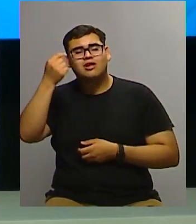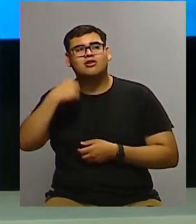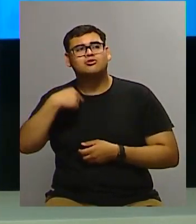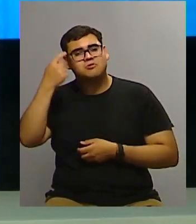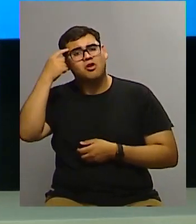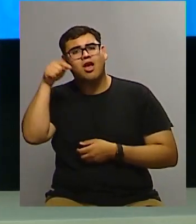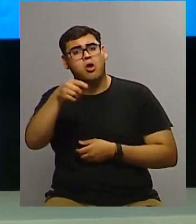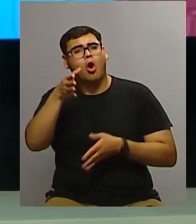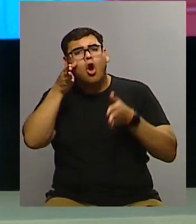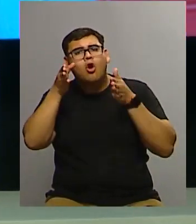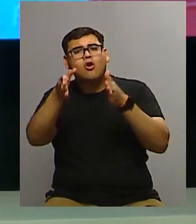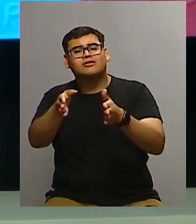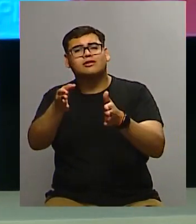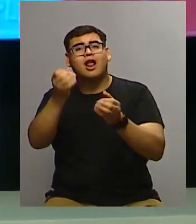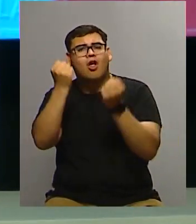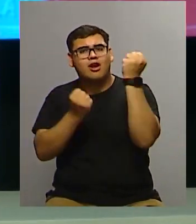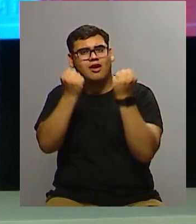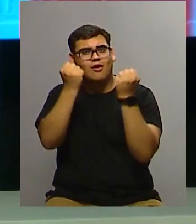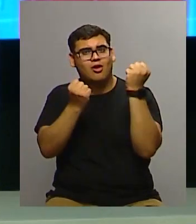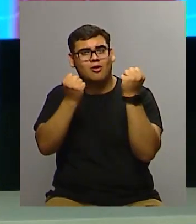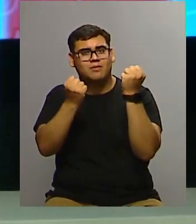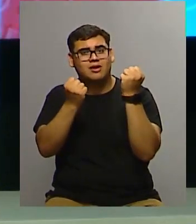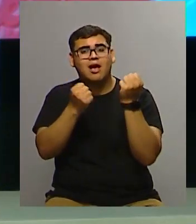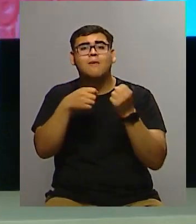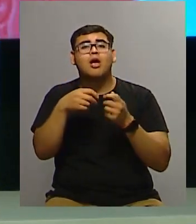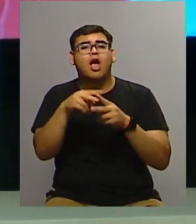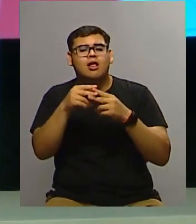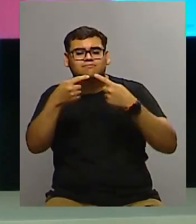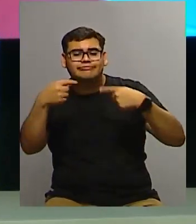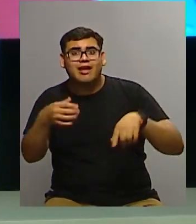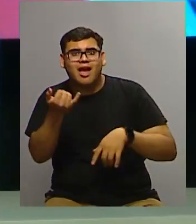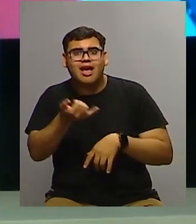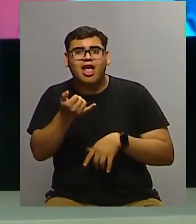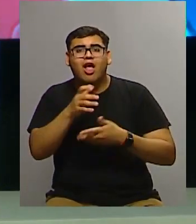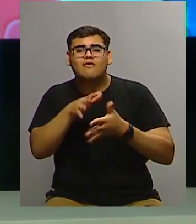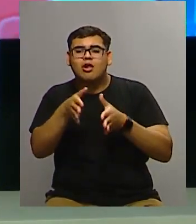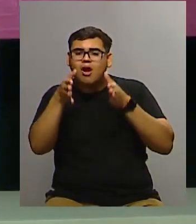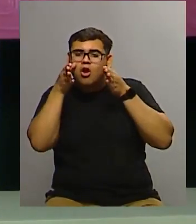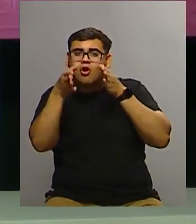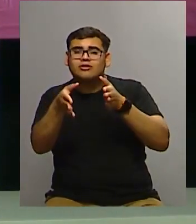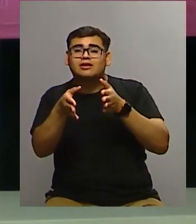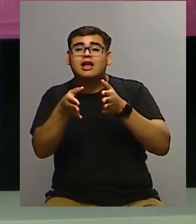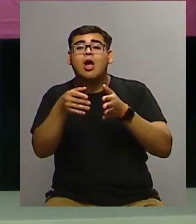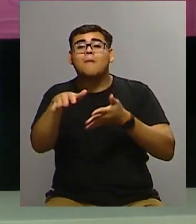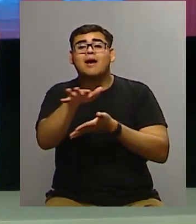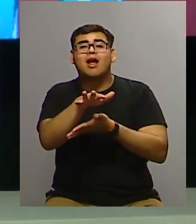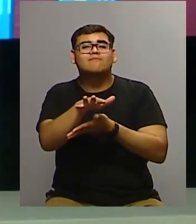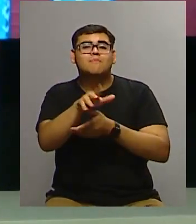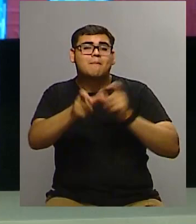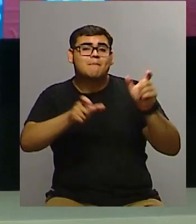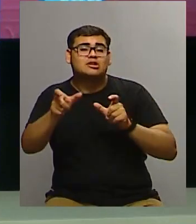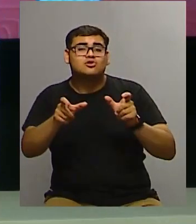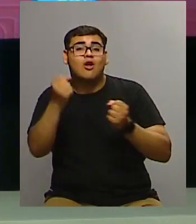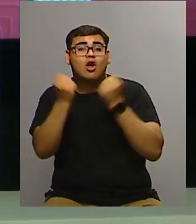eso, tratando de poner las pocas herramientas con las que cuenta para tratar de mejorar la situación de los argentinos. Y creo que